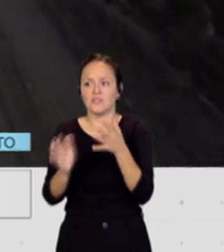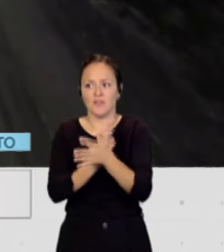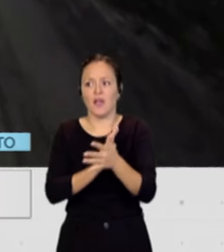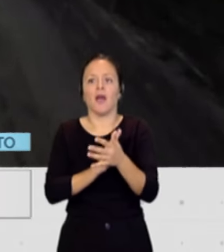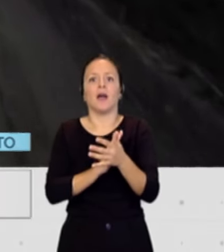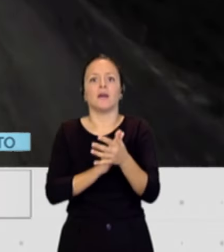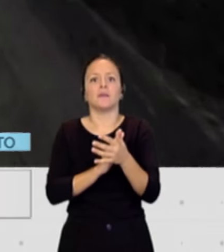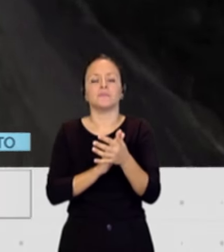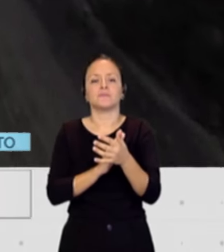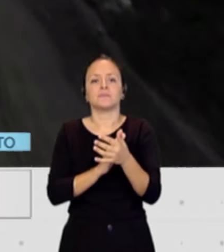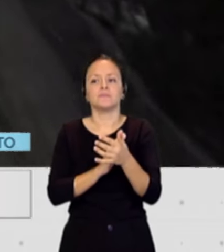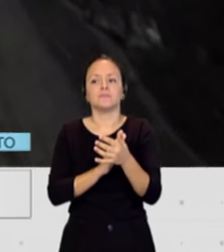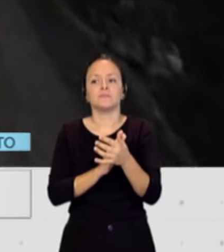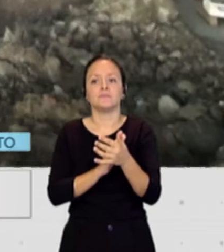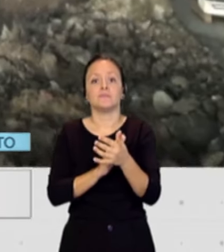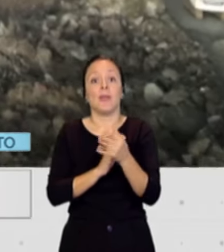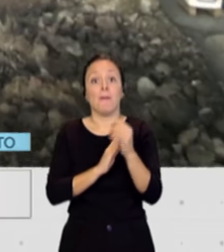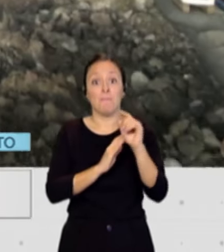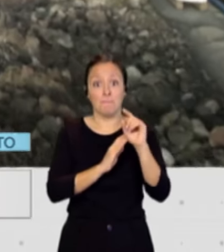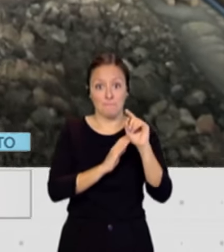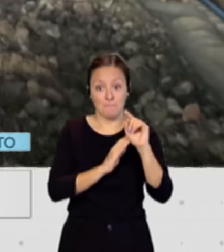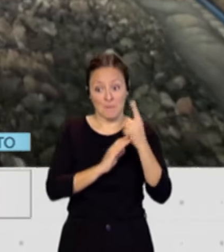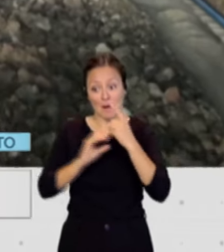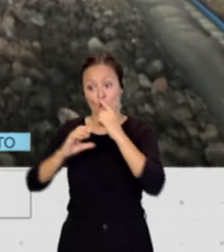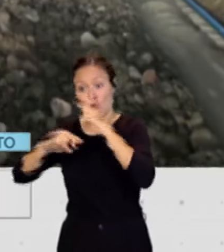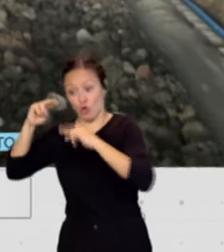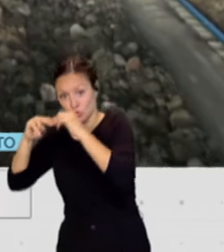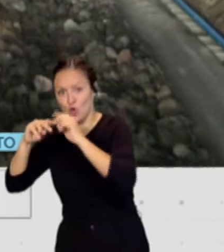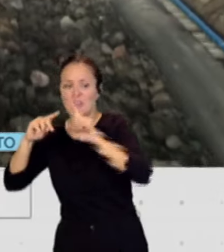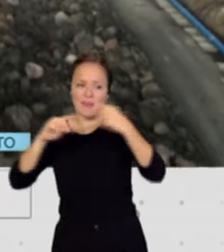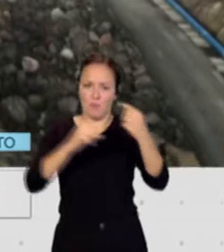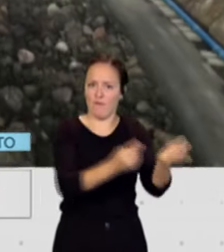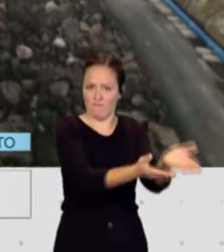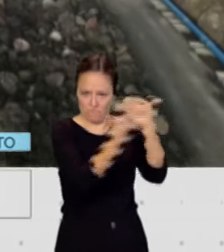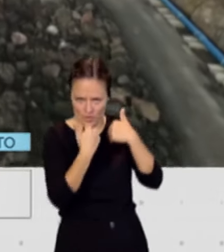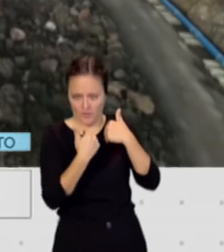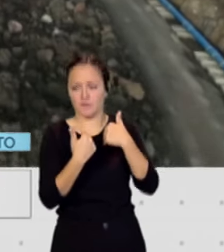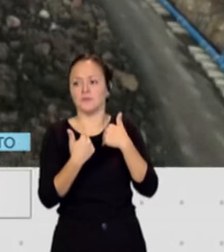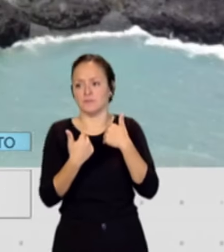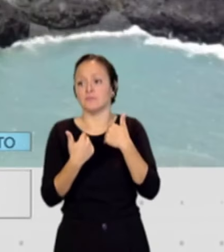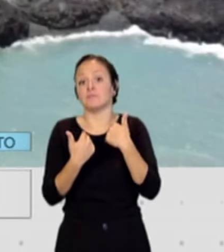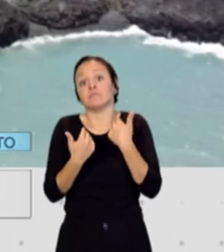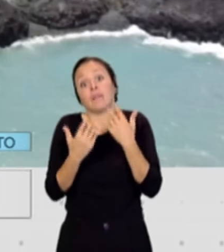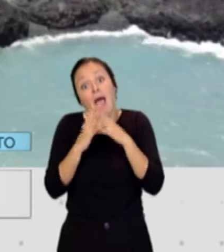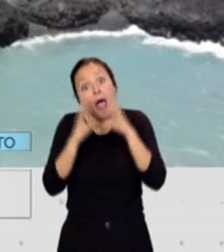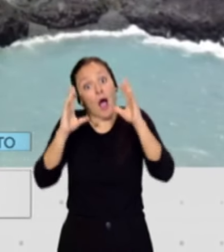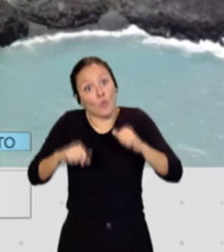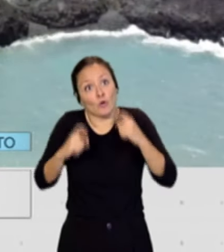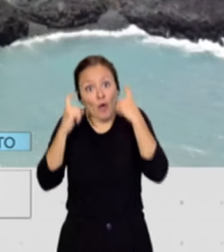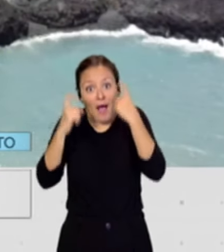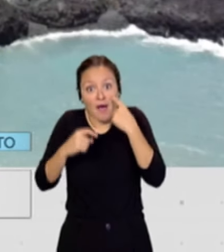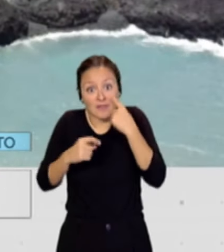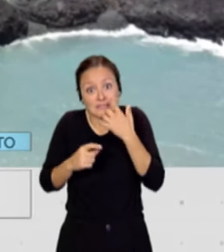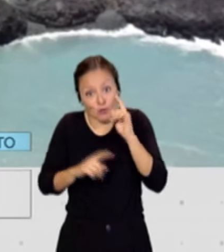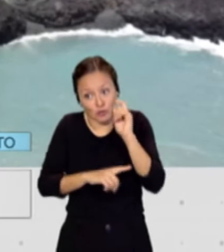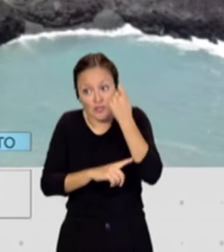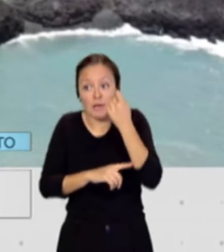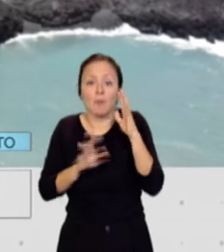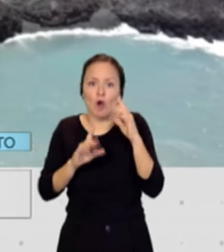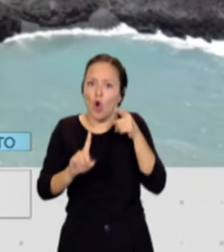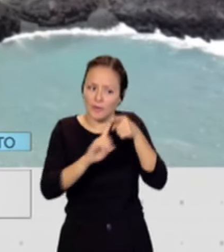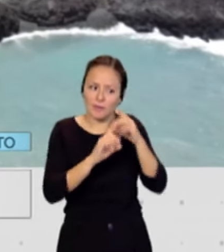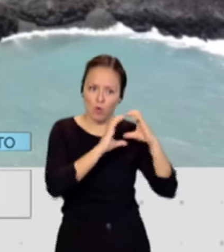construcción de la de la otra infraestructura y bueno Espero y deseo que podamos llegar al acuerdo deseado que es que se mantenga la tenemos no en